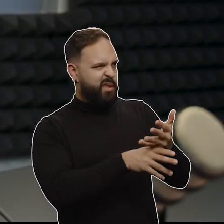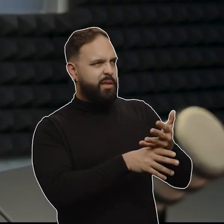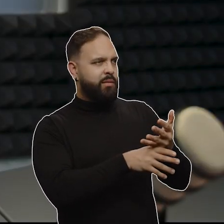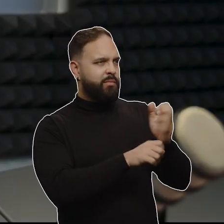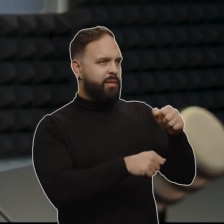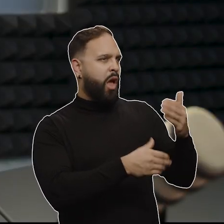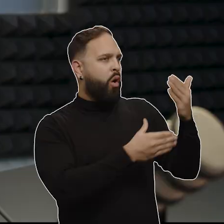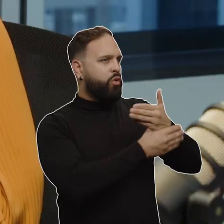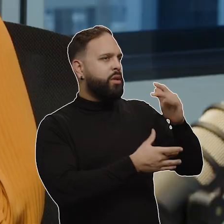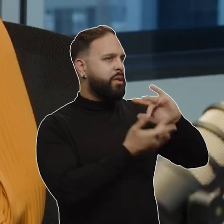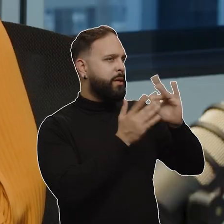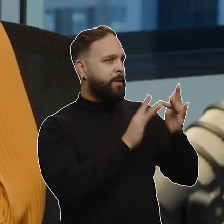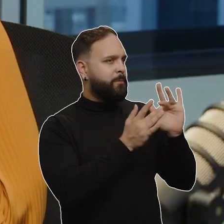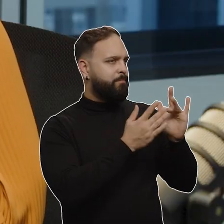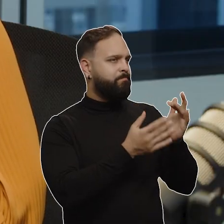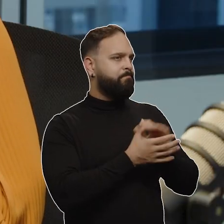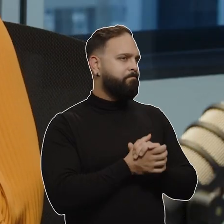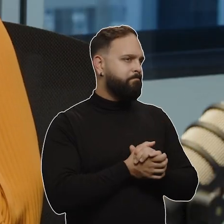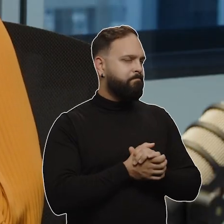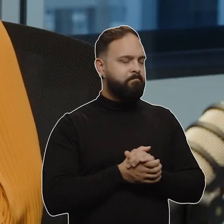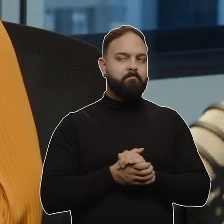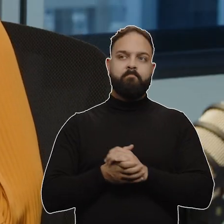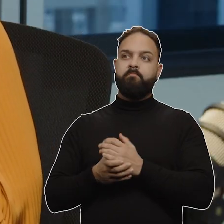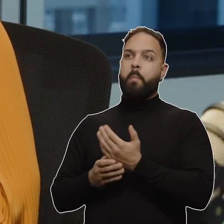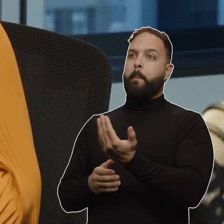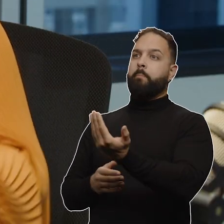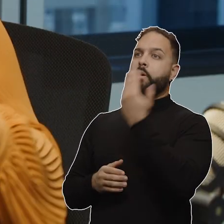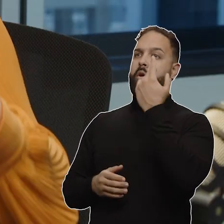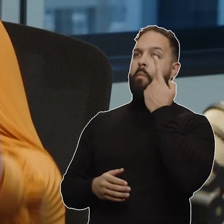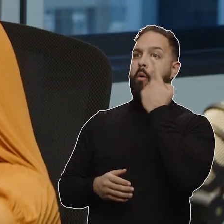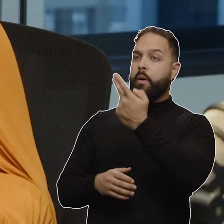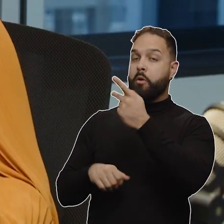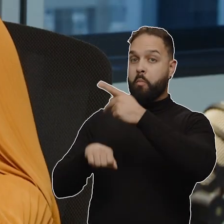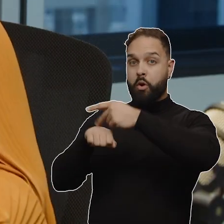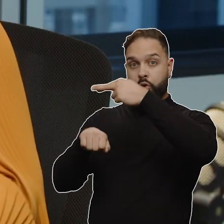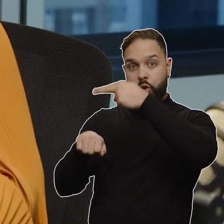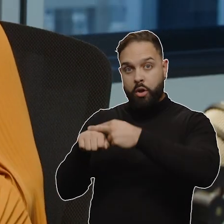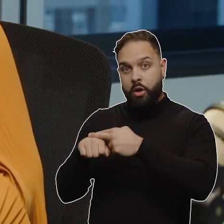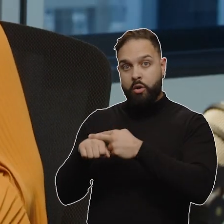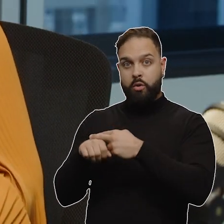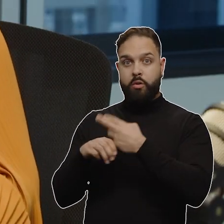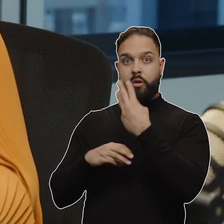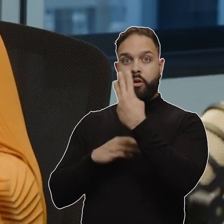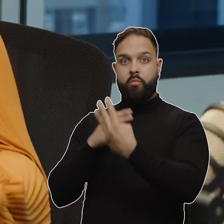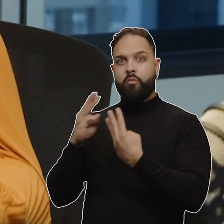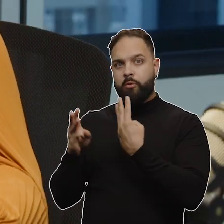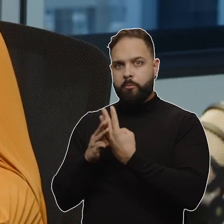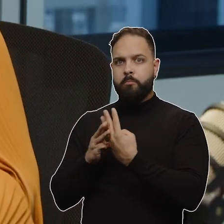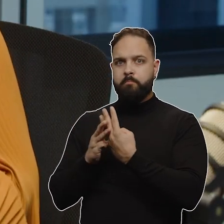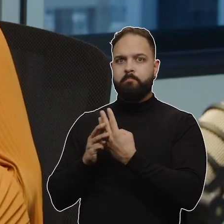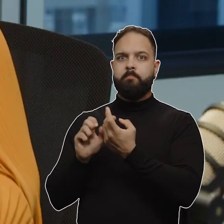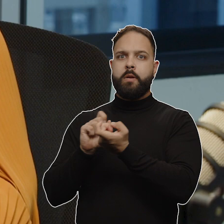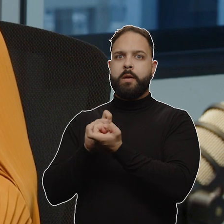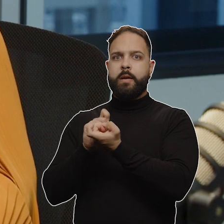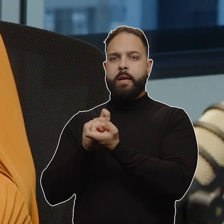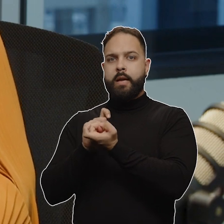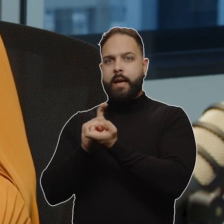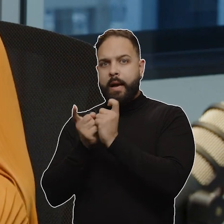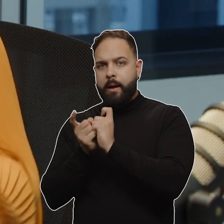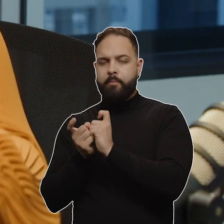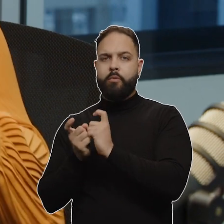violencia cibernética. En las pasadas décadas, no solamente Puerto Rico, sino que el mundo entero ha sufrido grandes